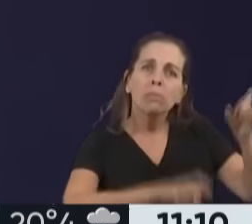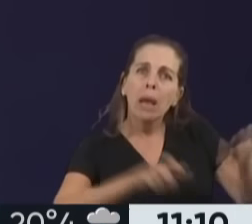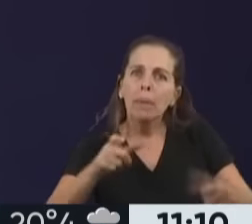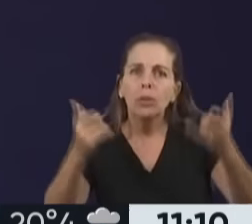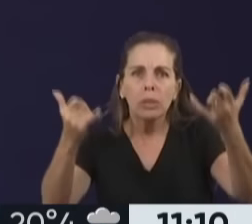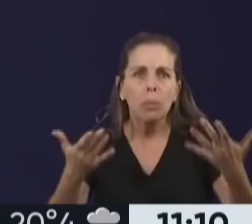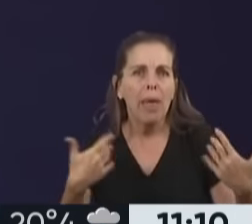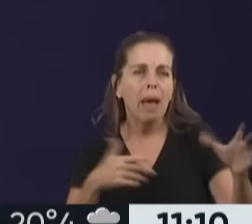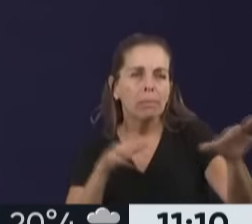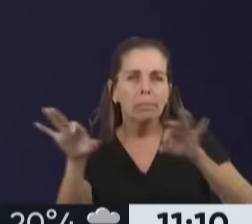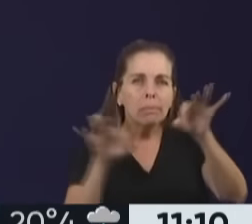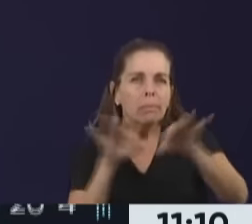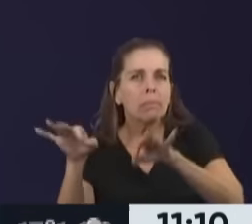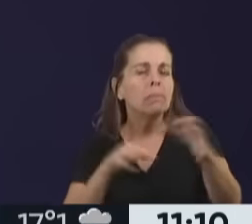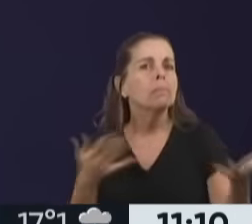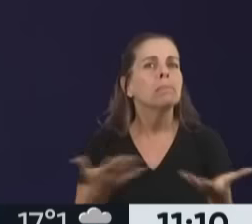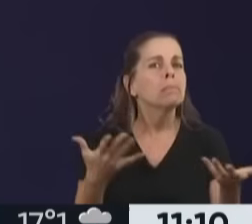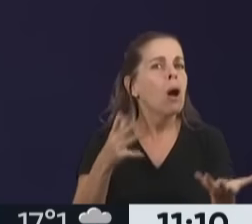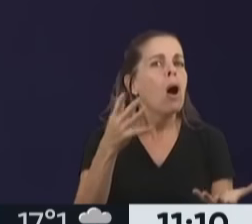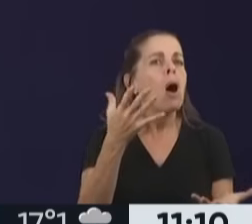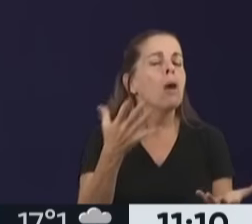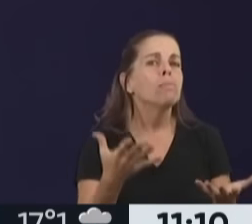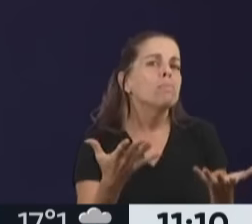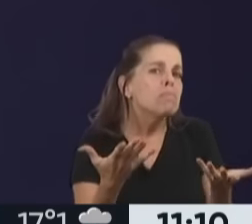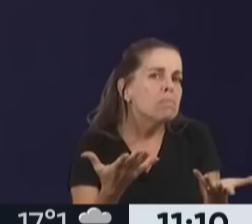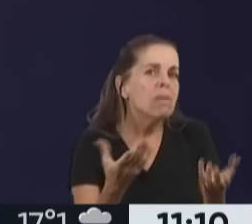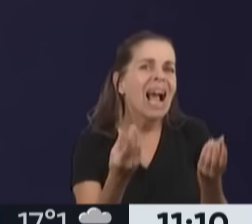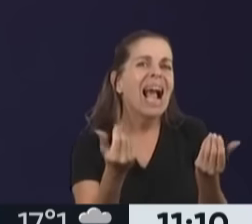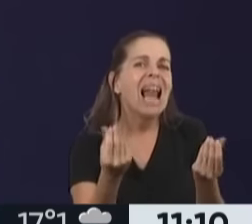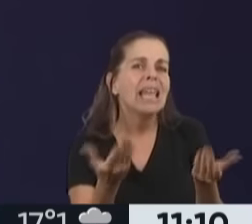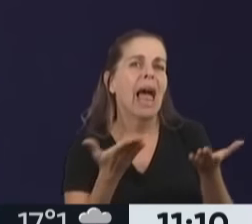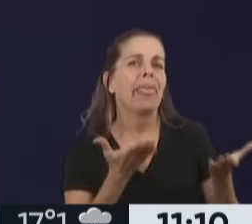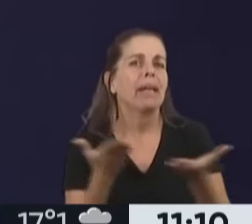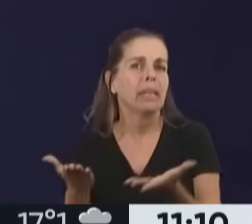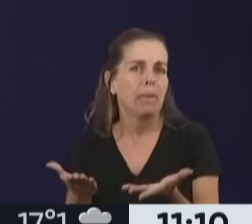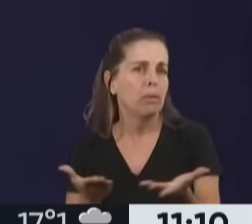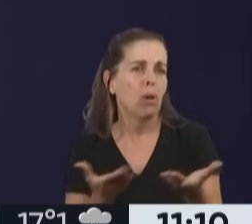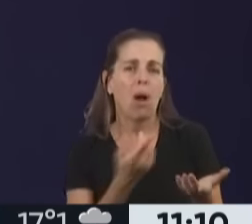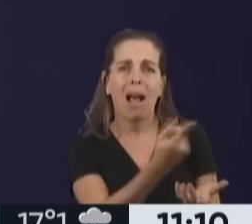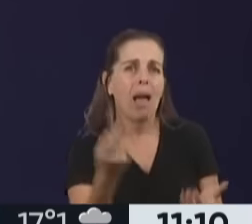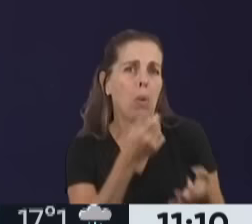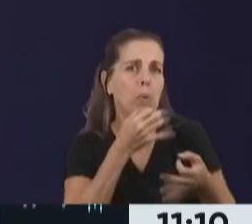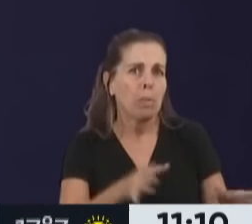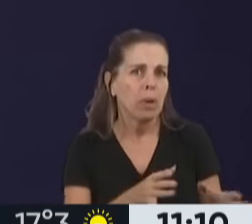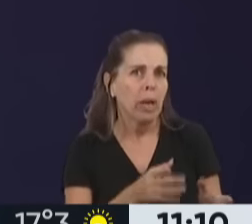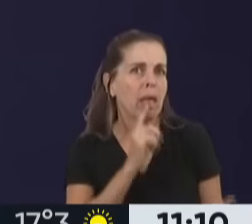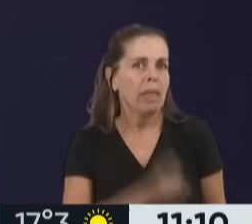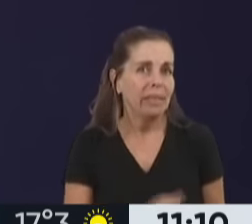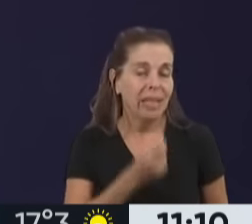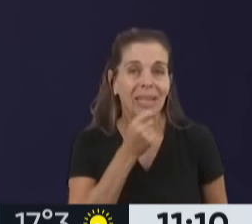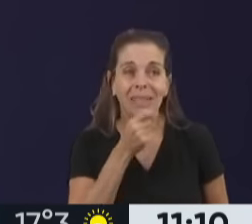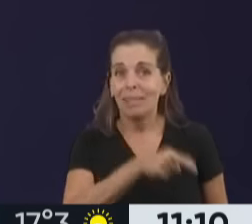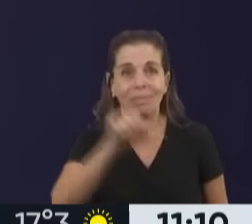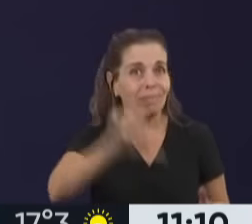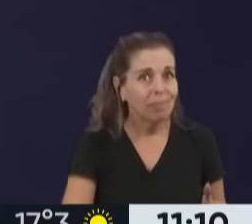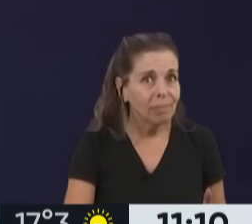alternativas con los mejores precios y las mejores calidades en bienes y servicios donde entendamos Que eso no